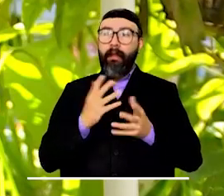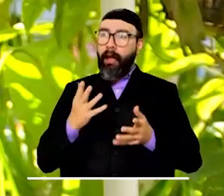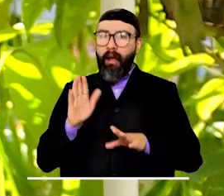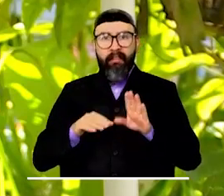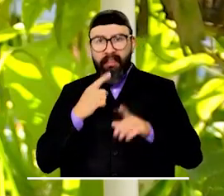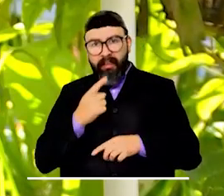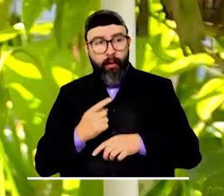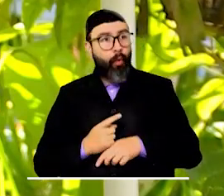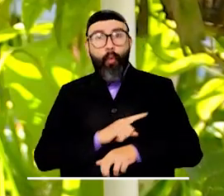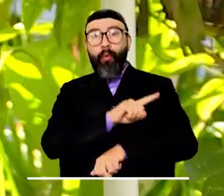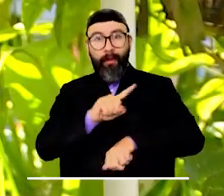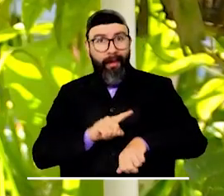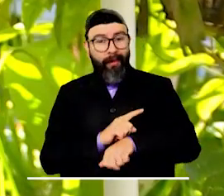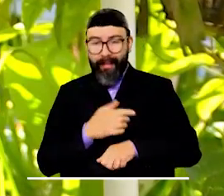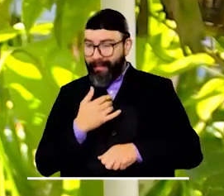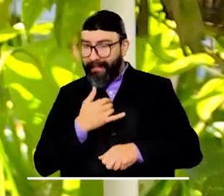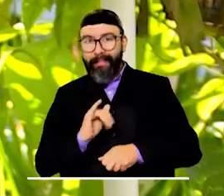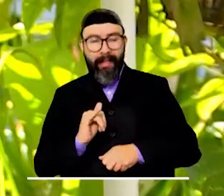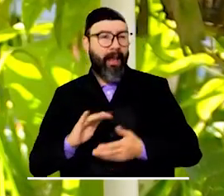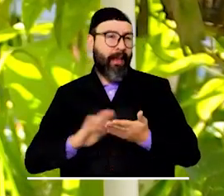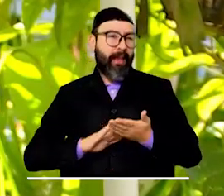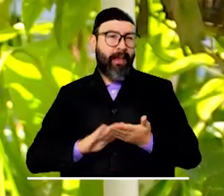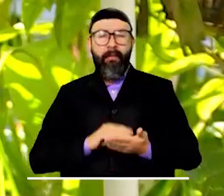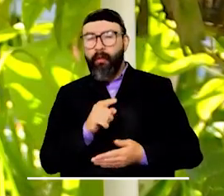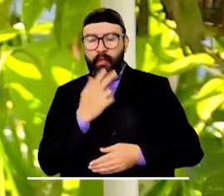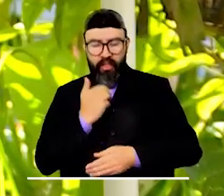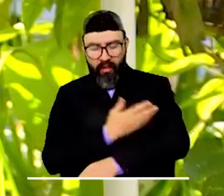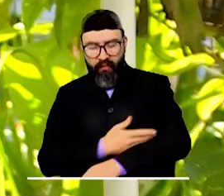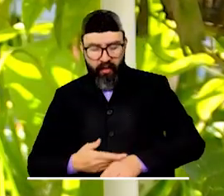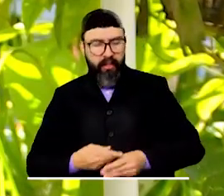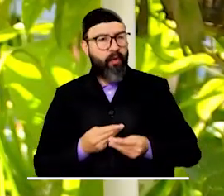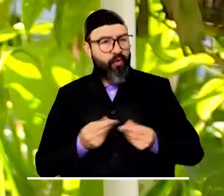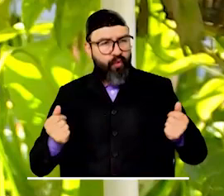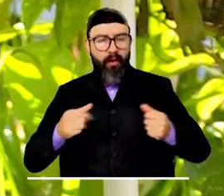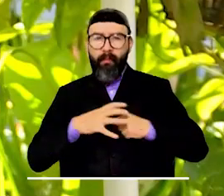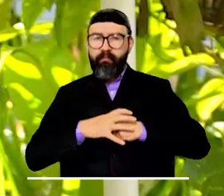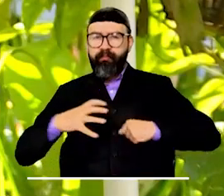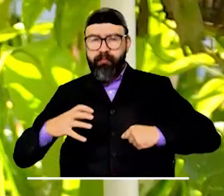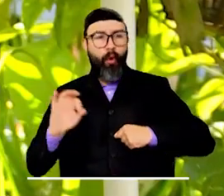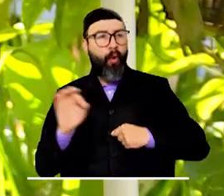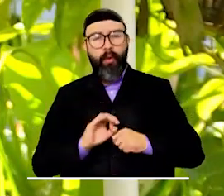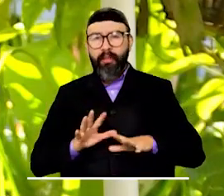una hora le manejen un lupus, una diabetes, una artritis o un cáncer.